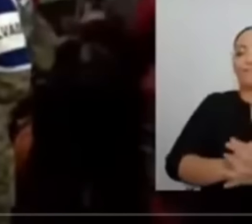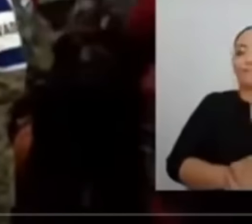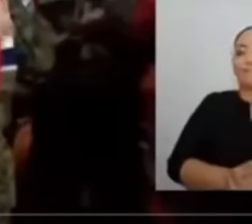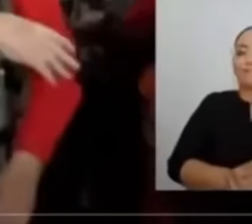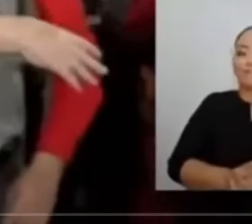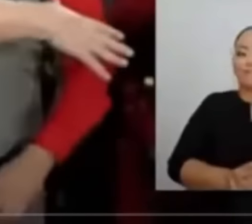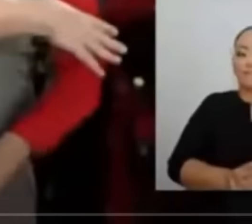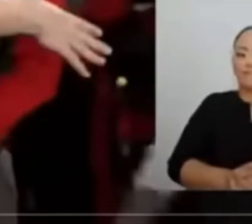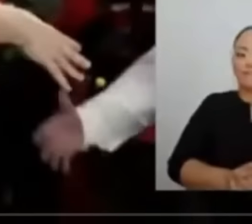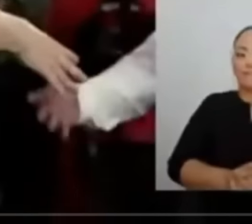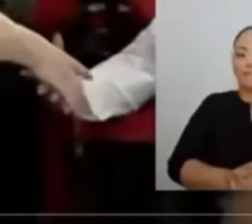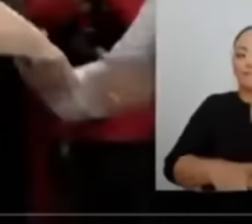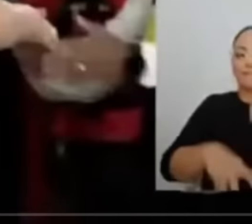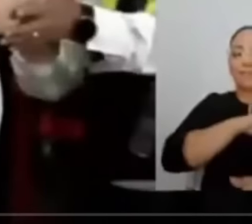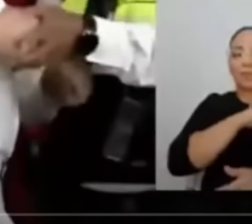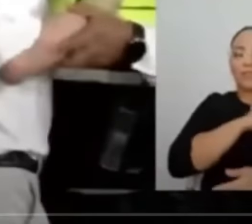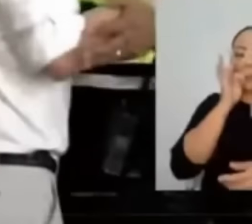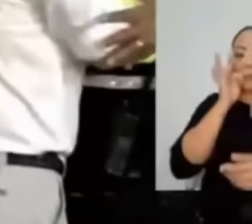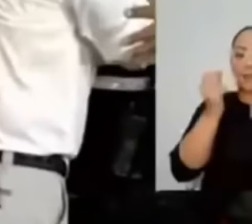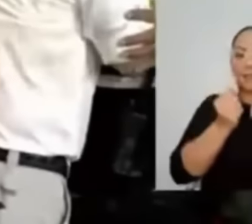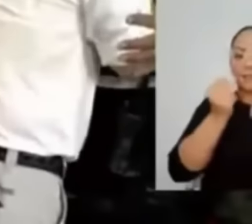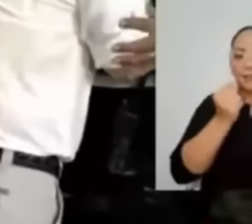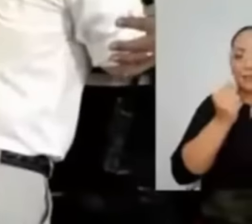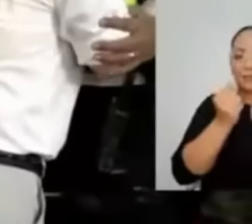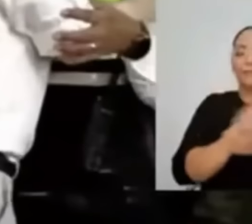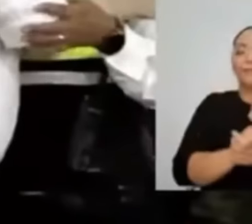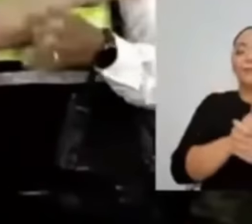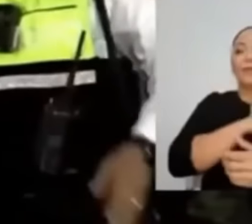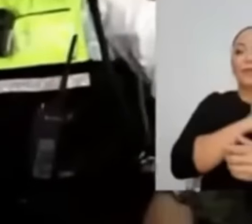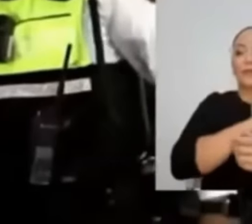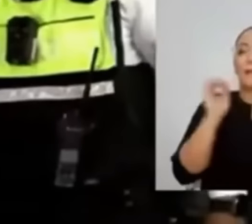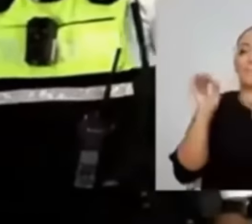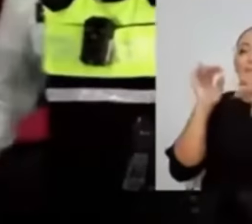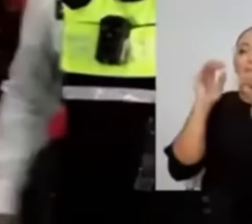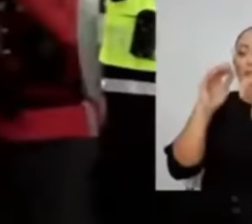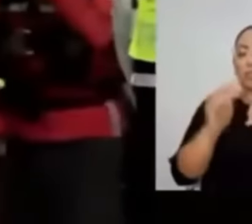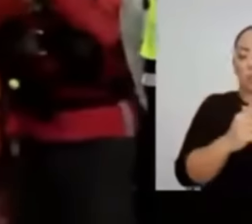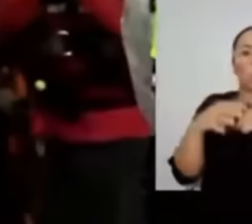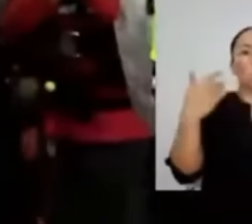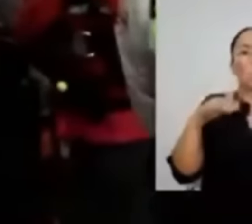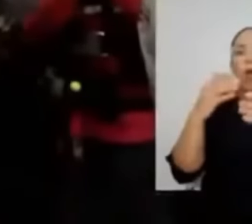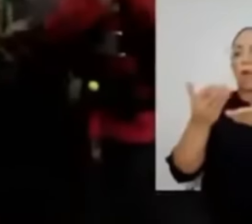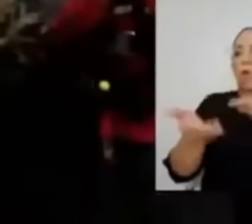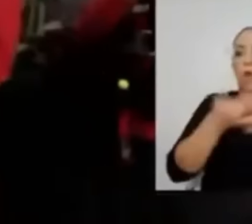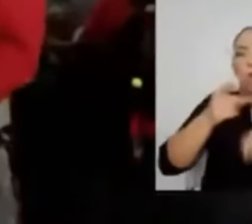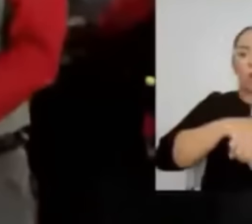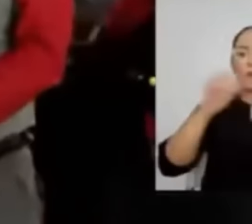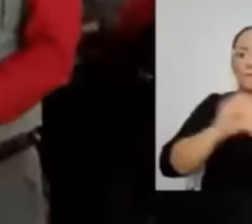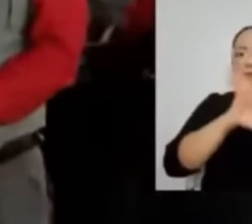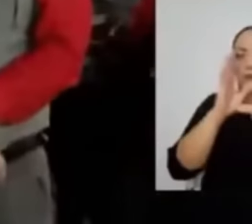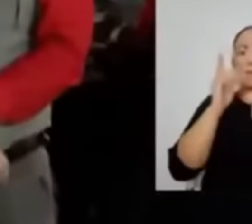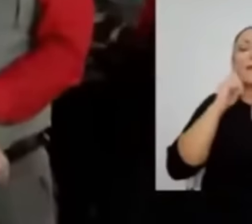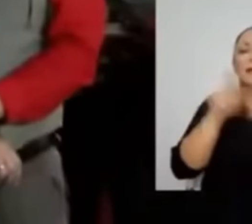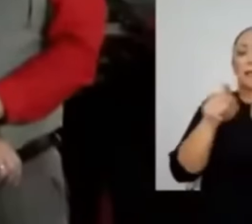¿eh? Hay más presencia. Policía de tránsito y también policía de migración que ha colaborado enormemente en horas de la madrugada para que